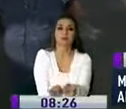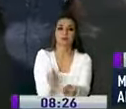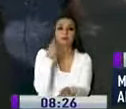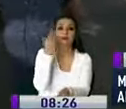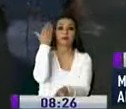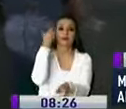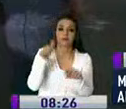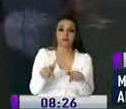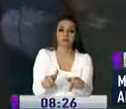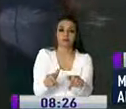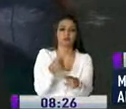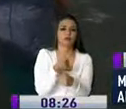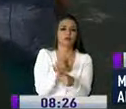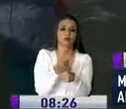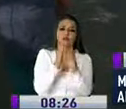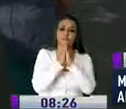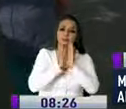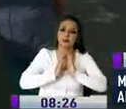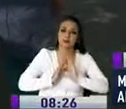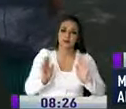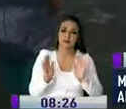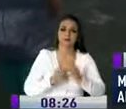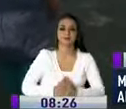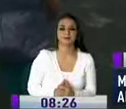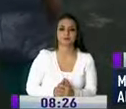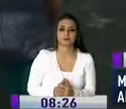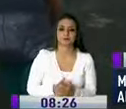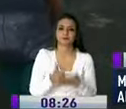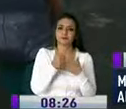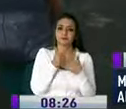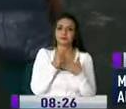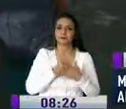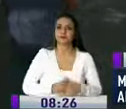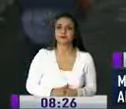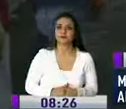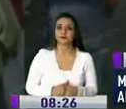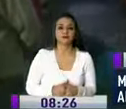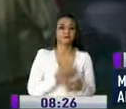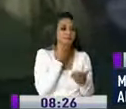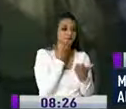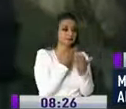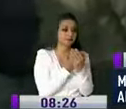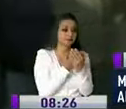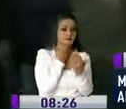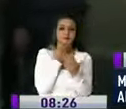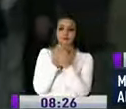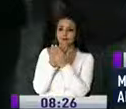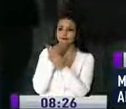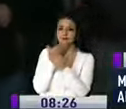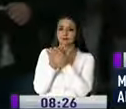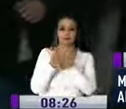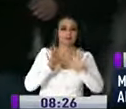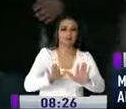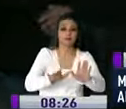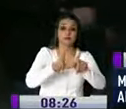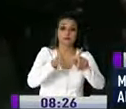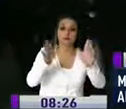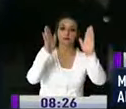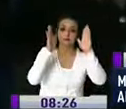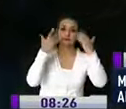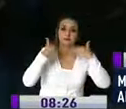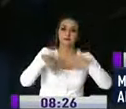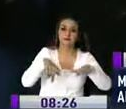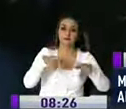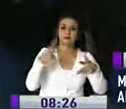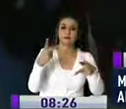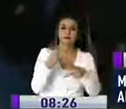aquí. Entonces eso nomás es que nos pueden ayudar, por favor. Muchísimas gracias. Así es, Robert, tú ya escuchaste. Es la